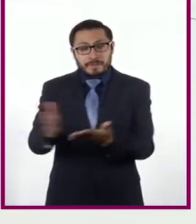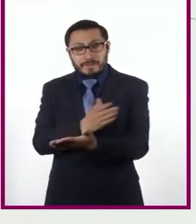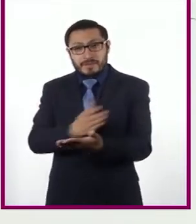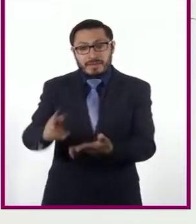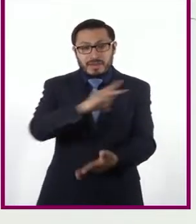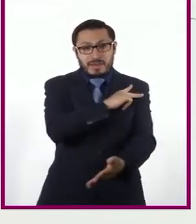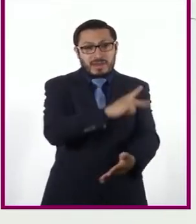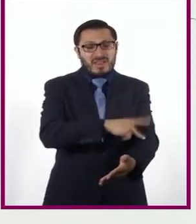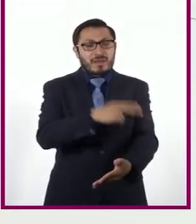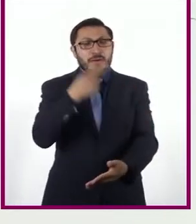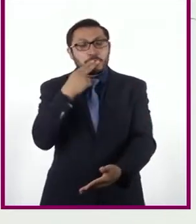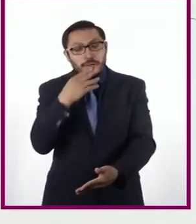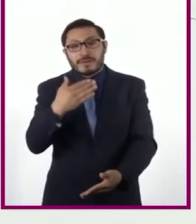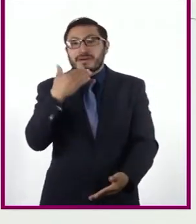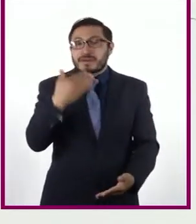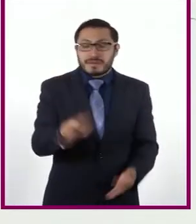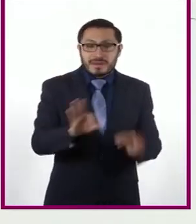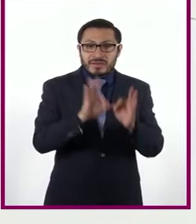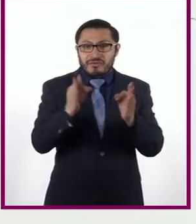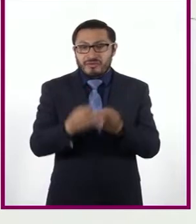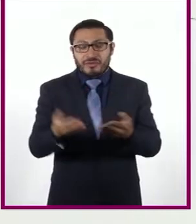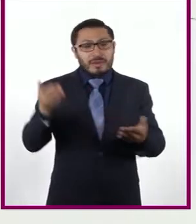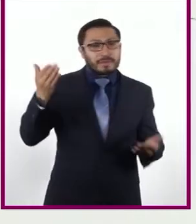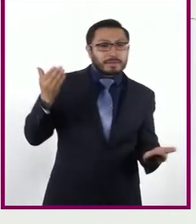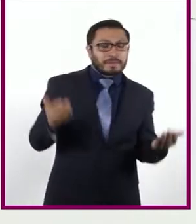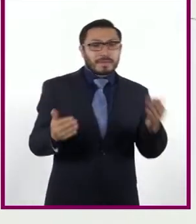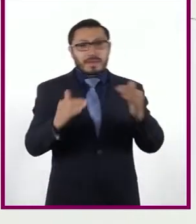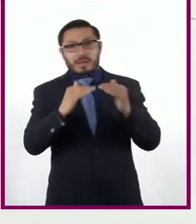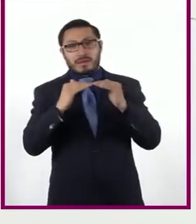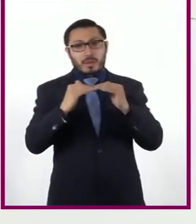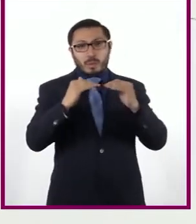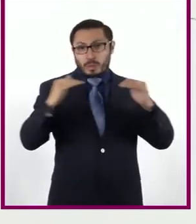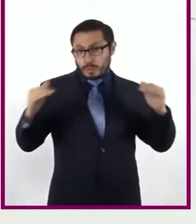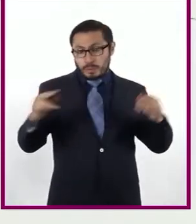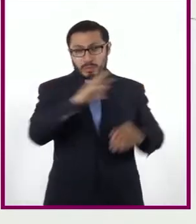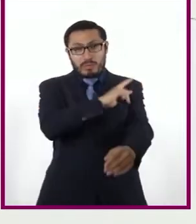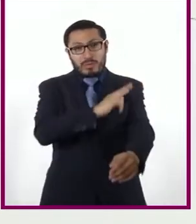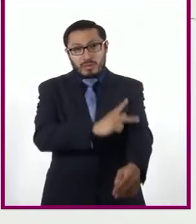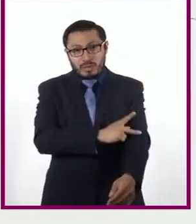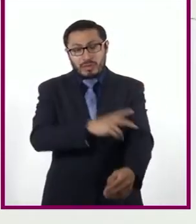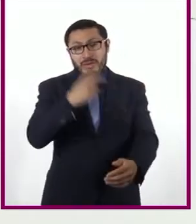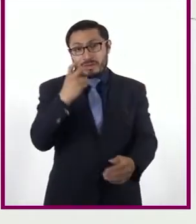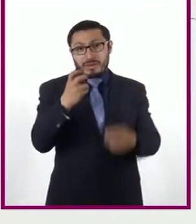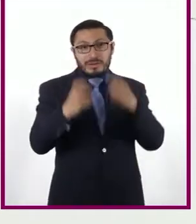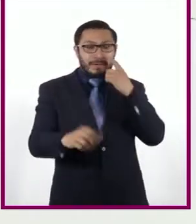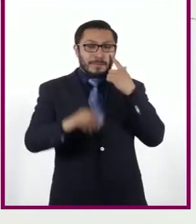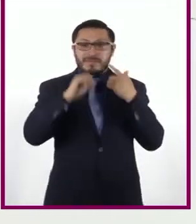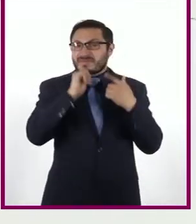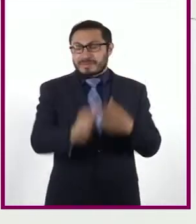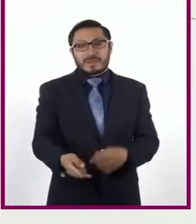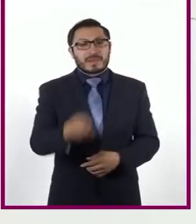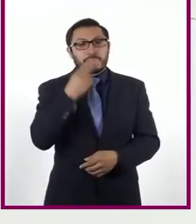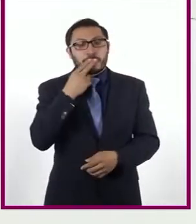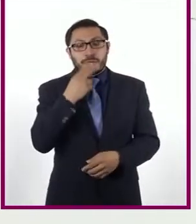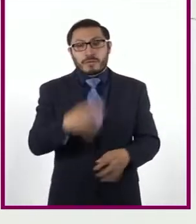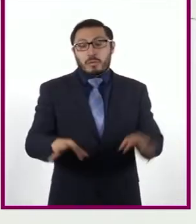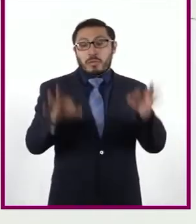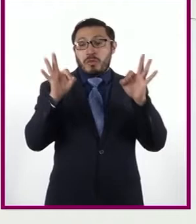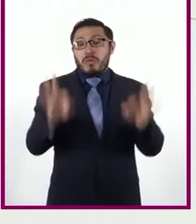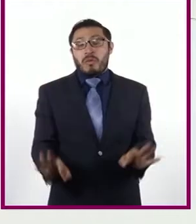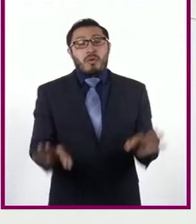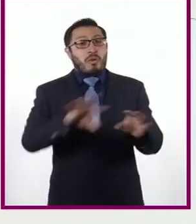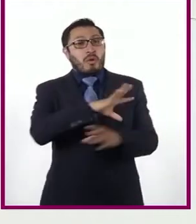que funcionaran como un mecanismo de balance de poder, con el cual nadie podía ejercer un dominio